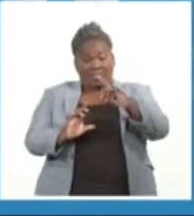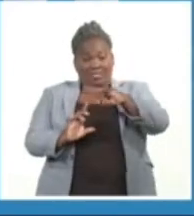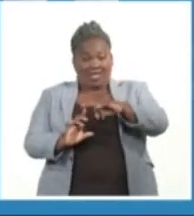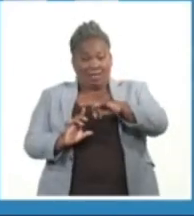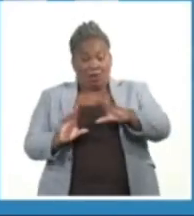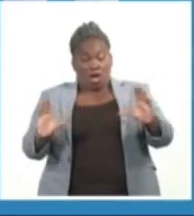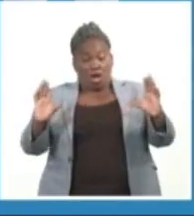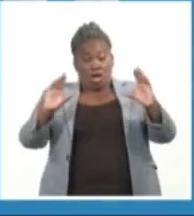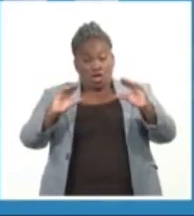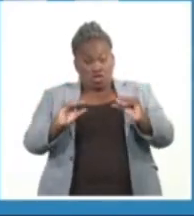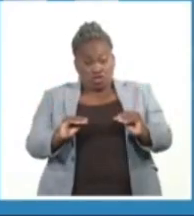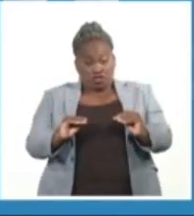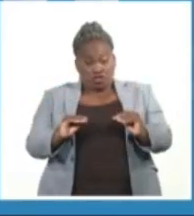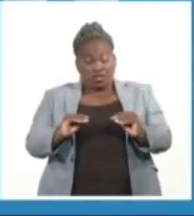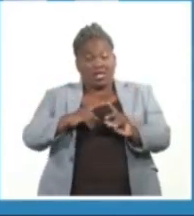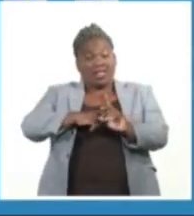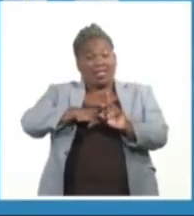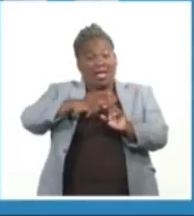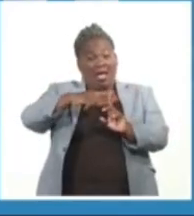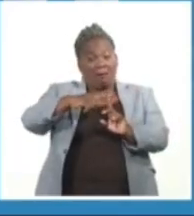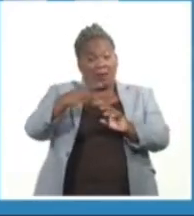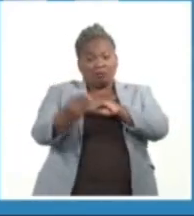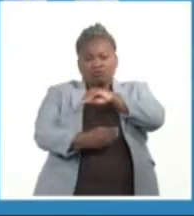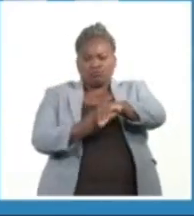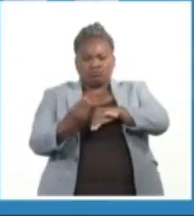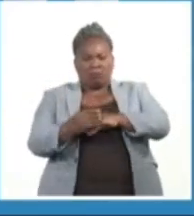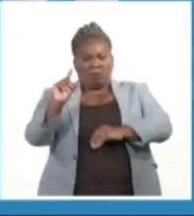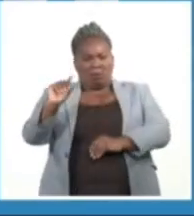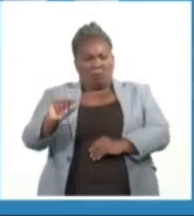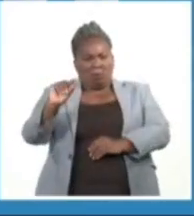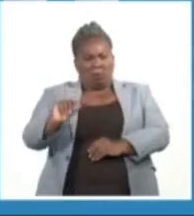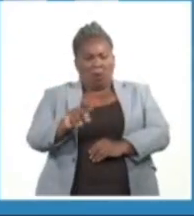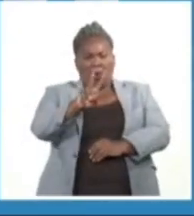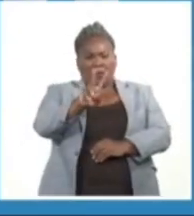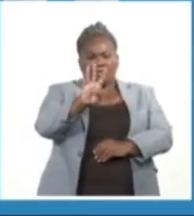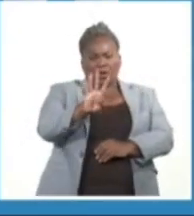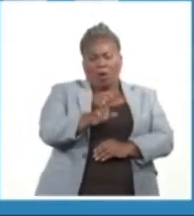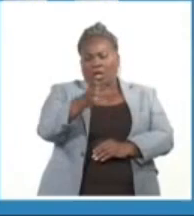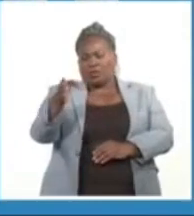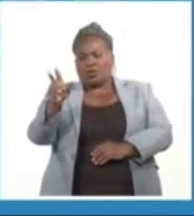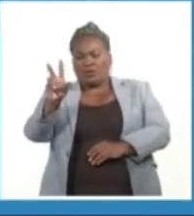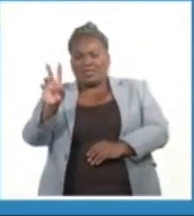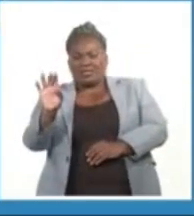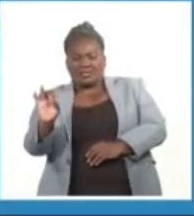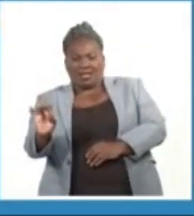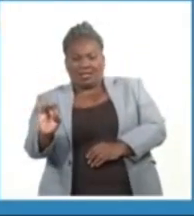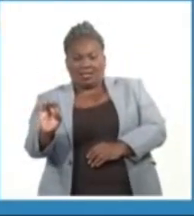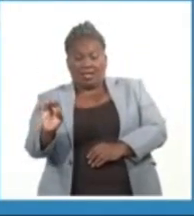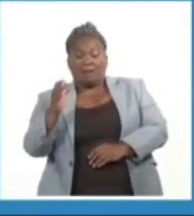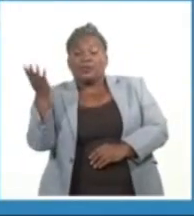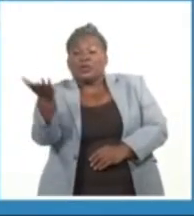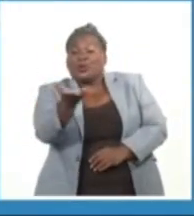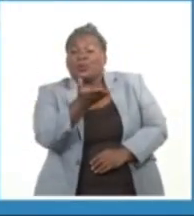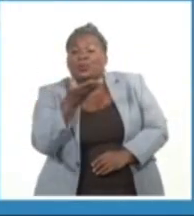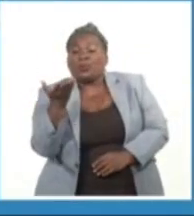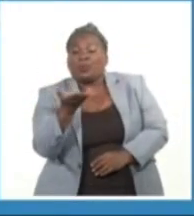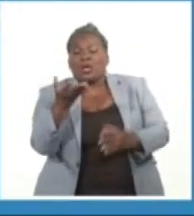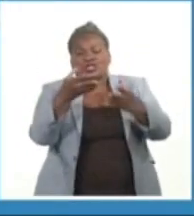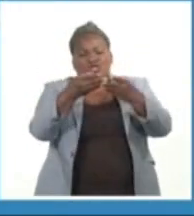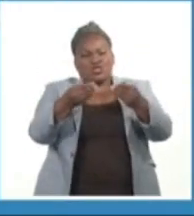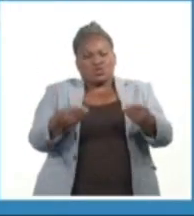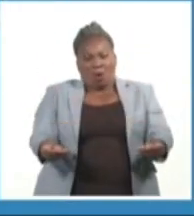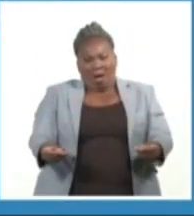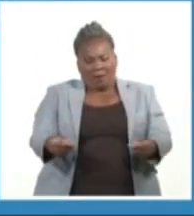la noche las temperaturas con poca variación, valores entre 24 y 27 grados Celsius. Los vientos serán variables débiles en la